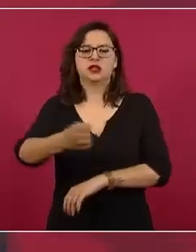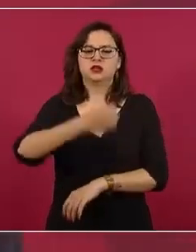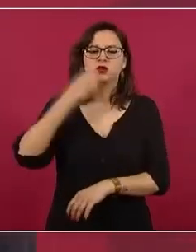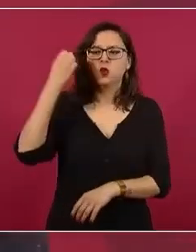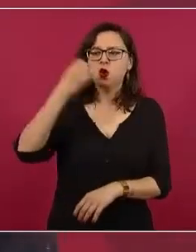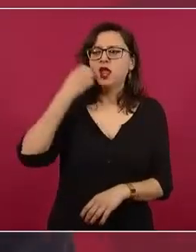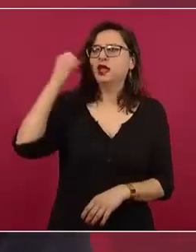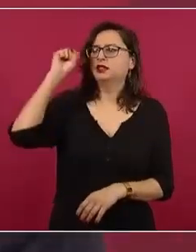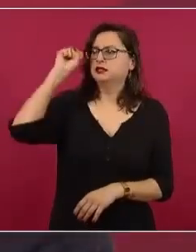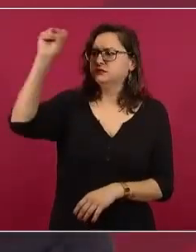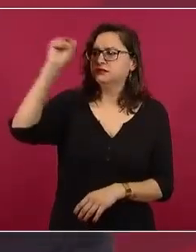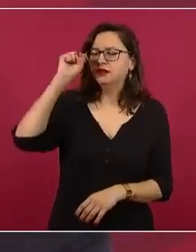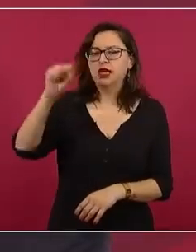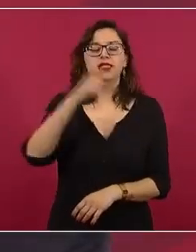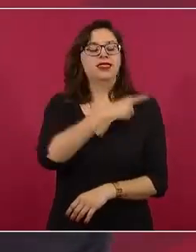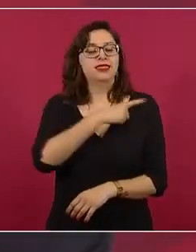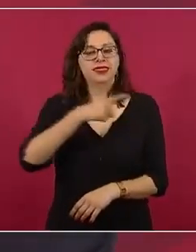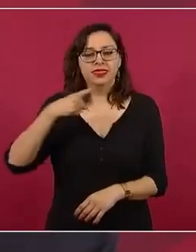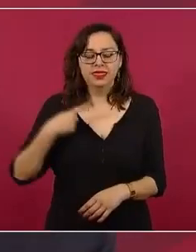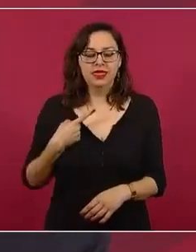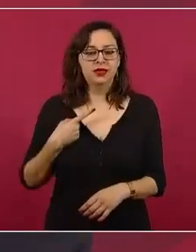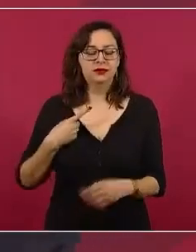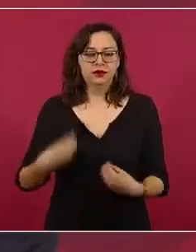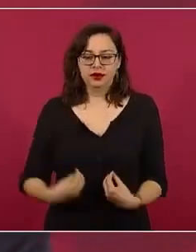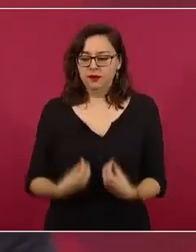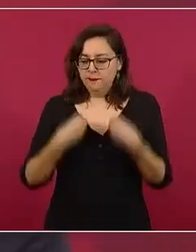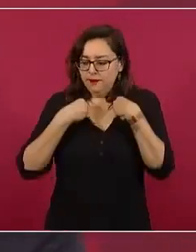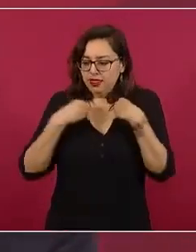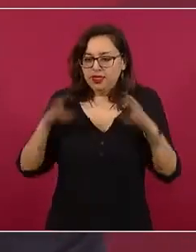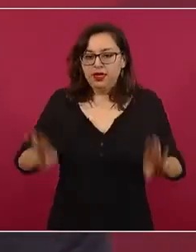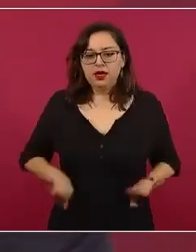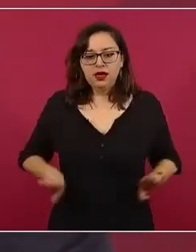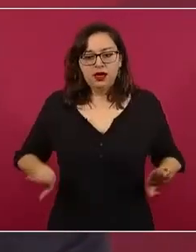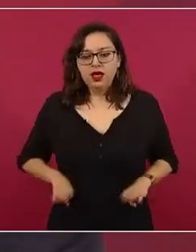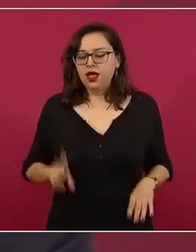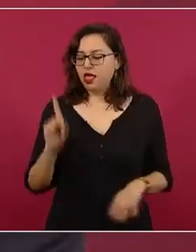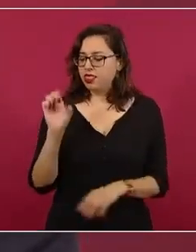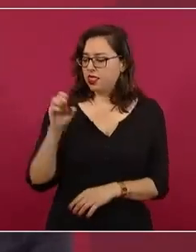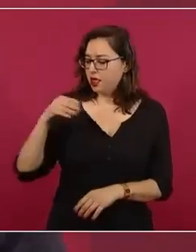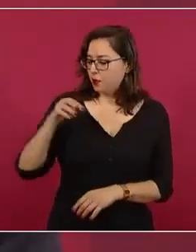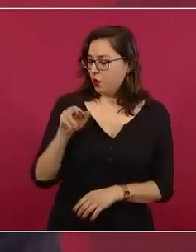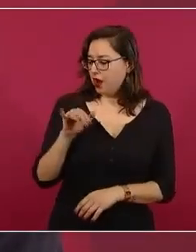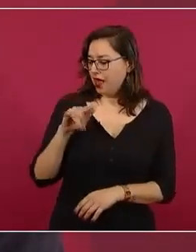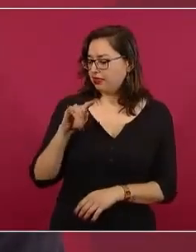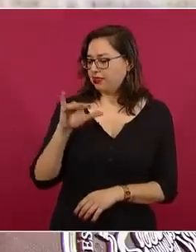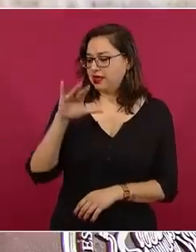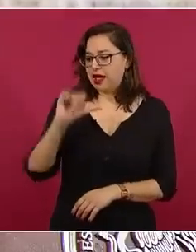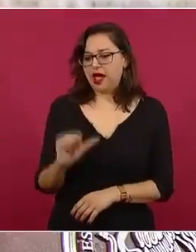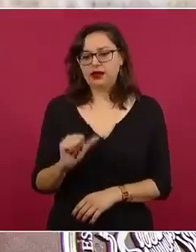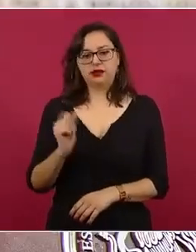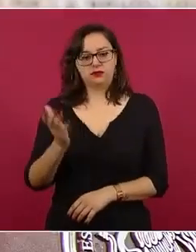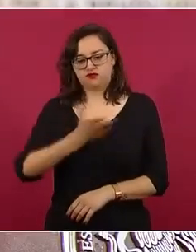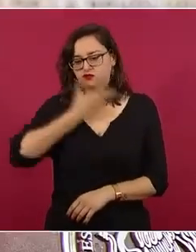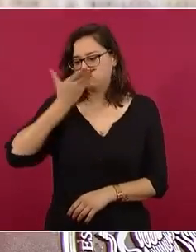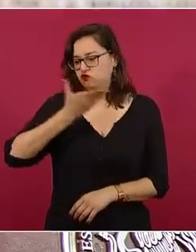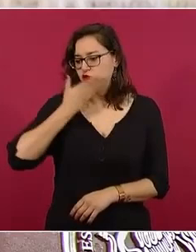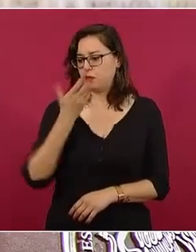La democracia como forma de vida y como